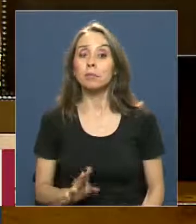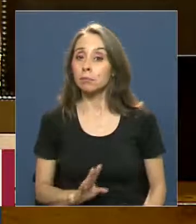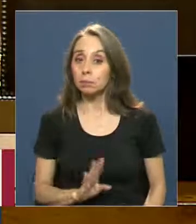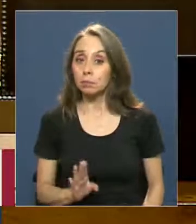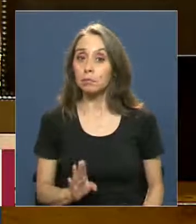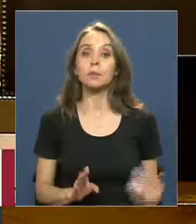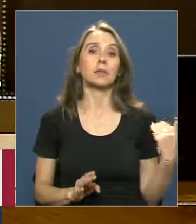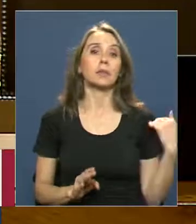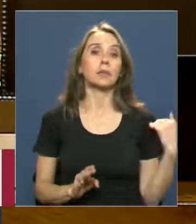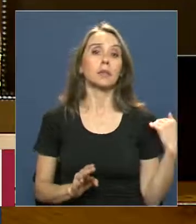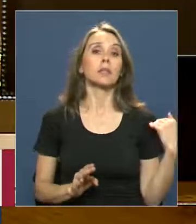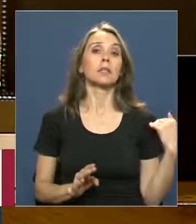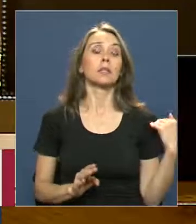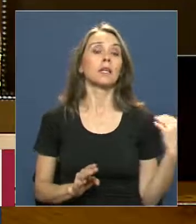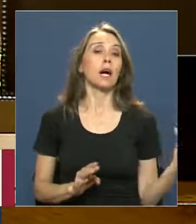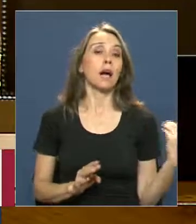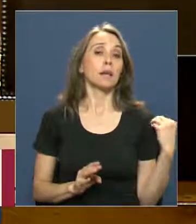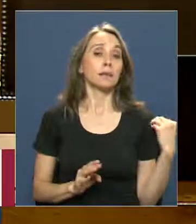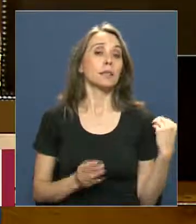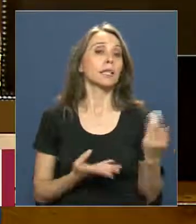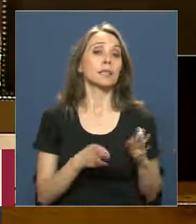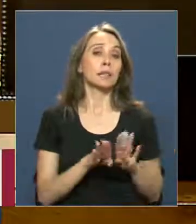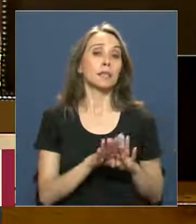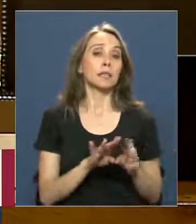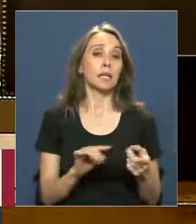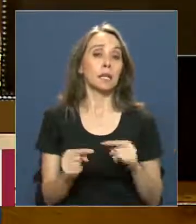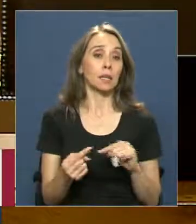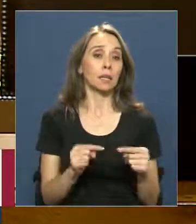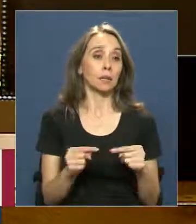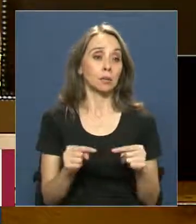Muy bien, cerramos entonces.